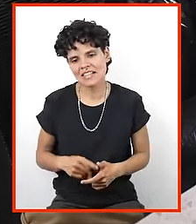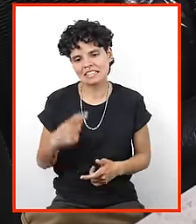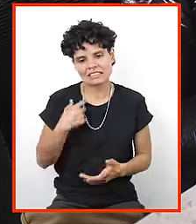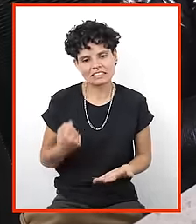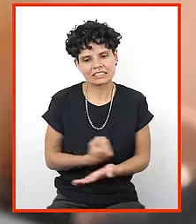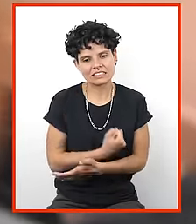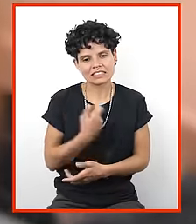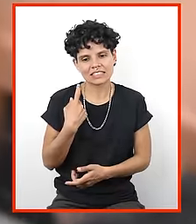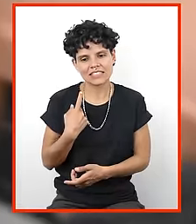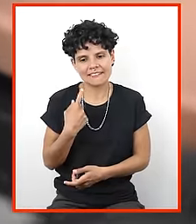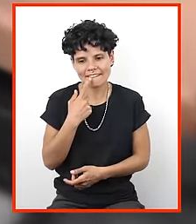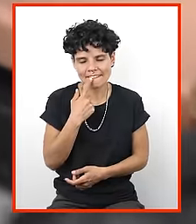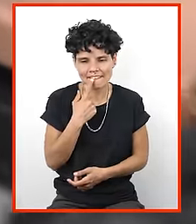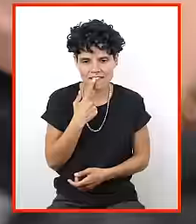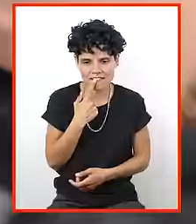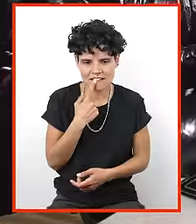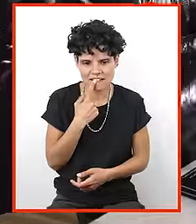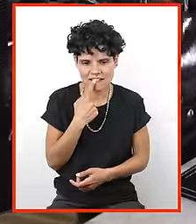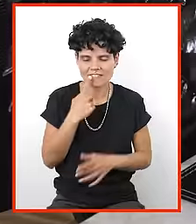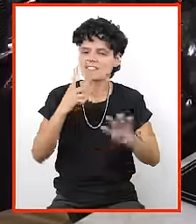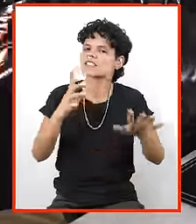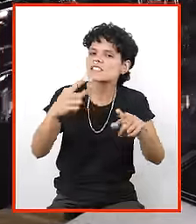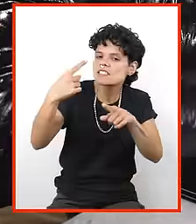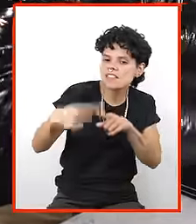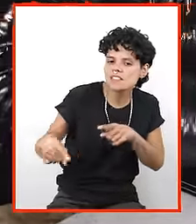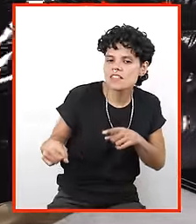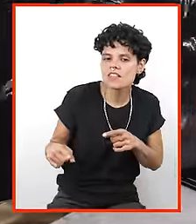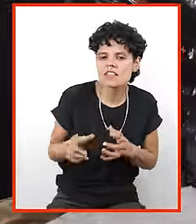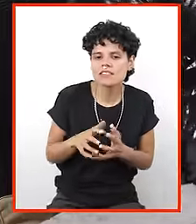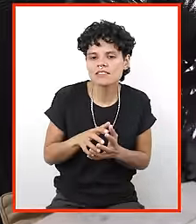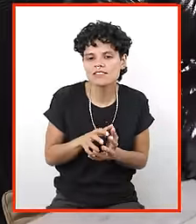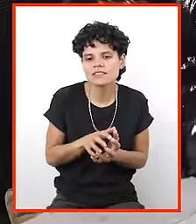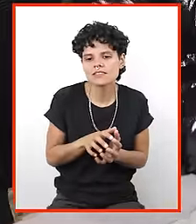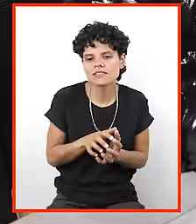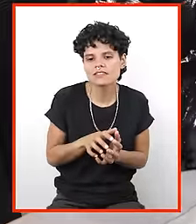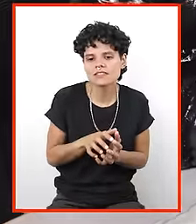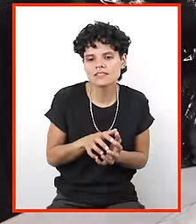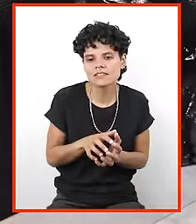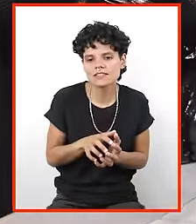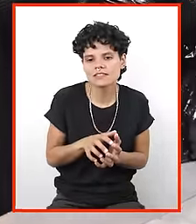brazo. Ya, po. Vamos con me poní nerviosa.